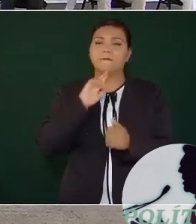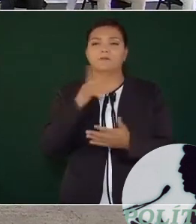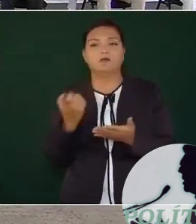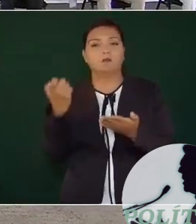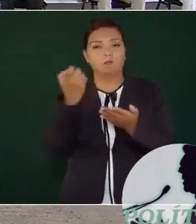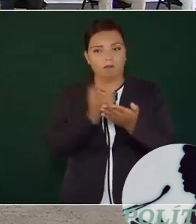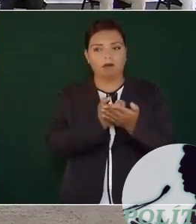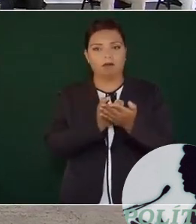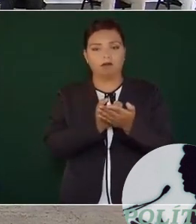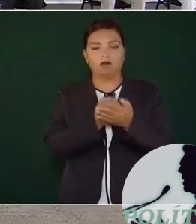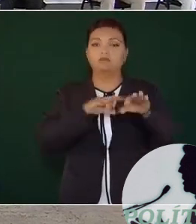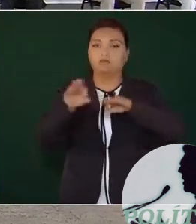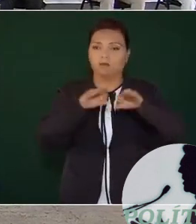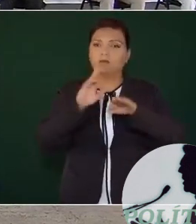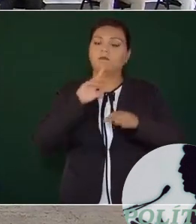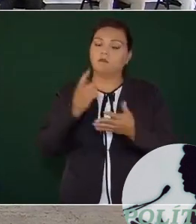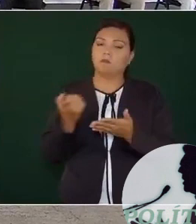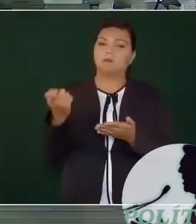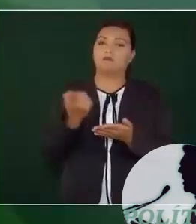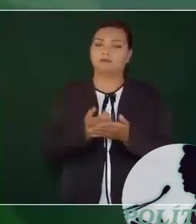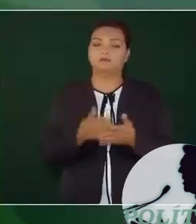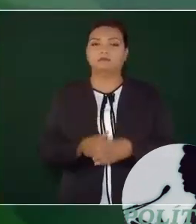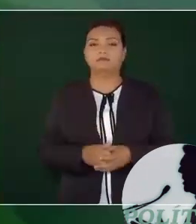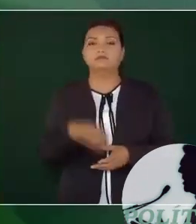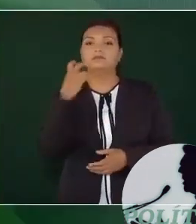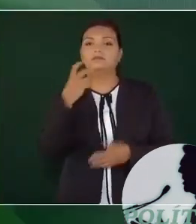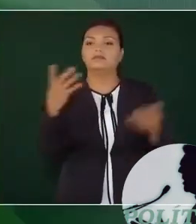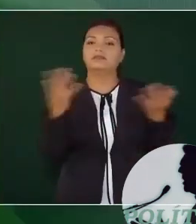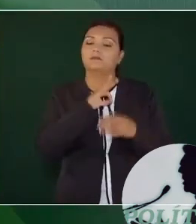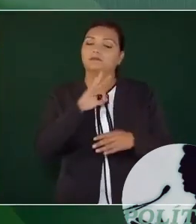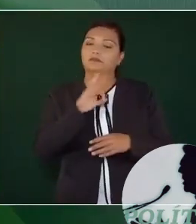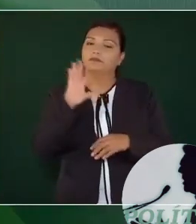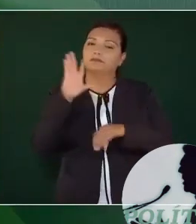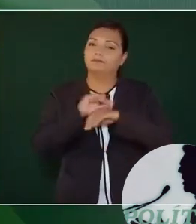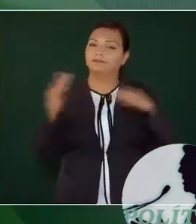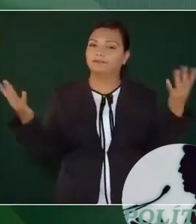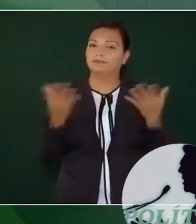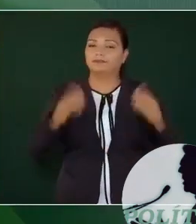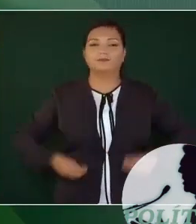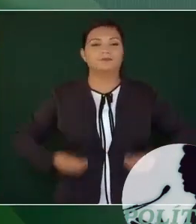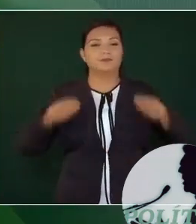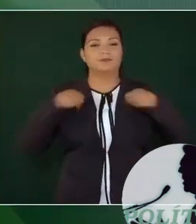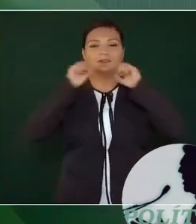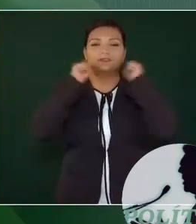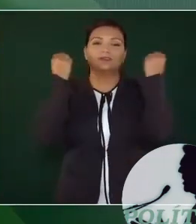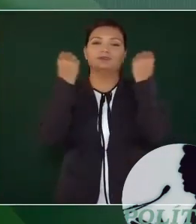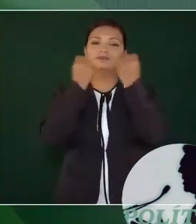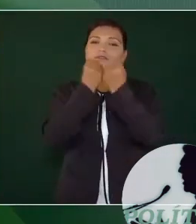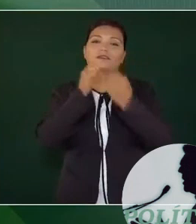salarios, empleo. Eso es lo que nos va a permitir vivir en una sociedad